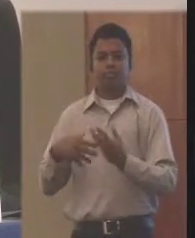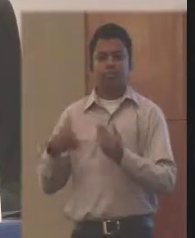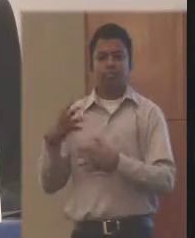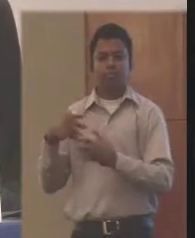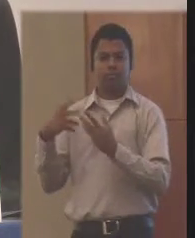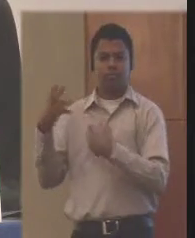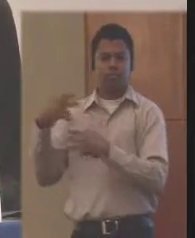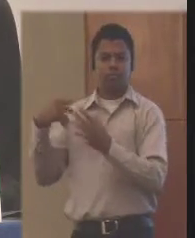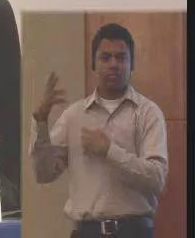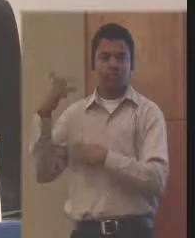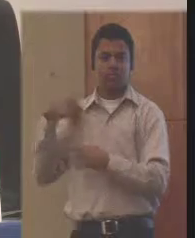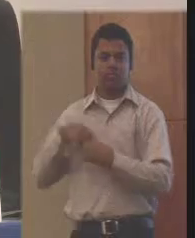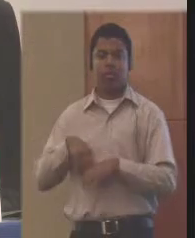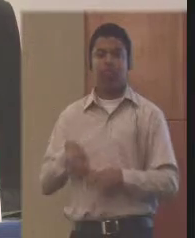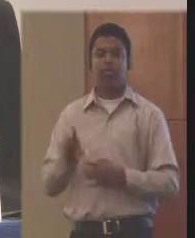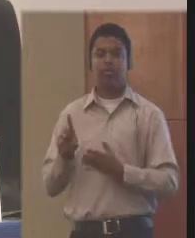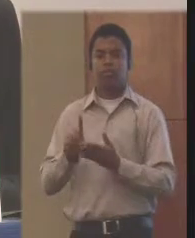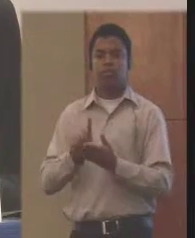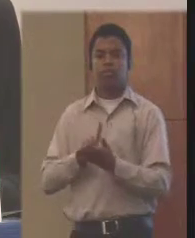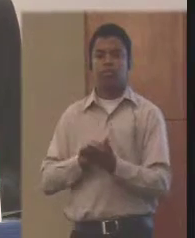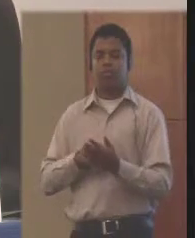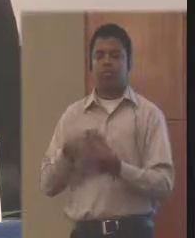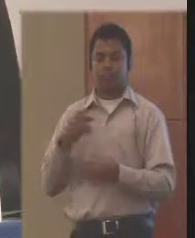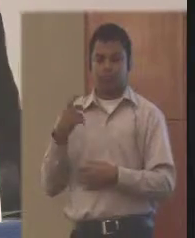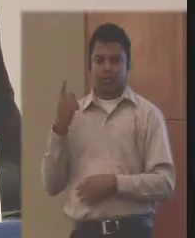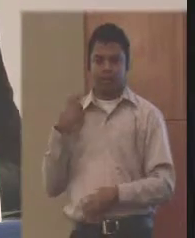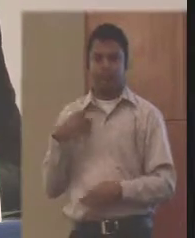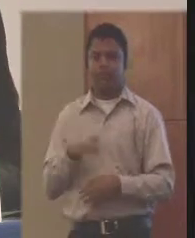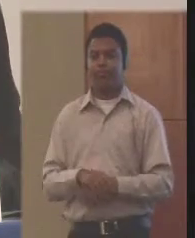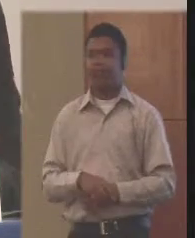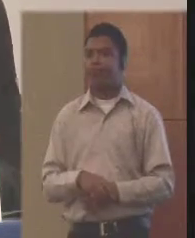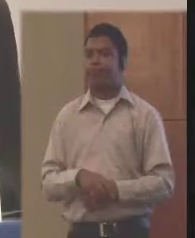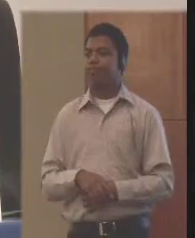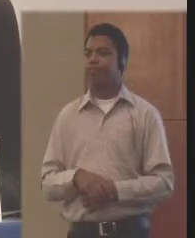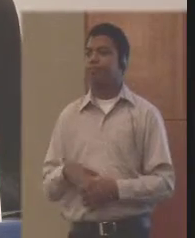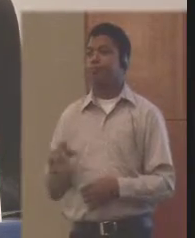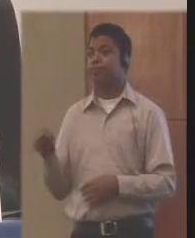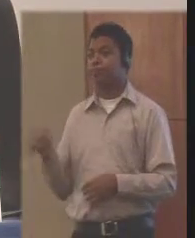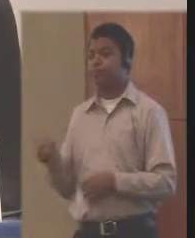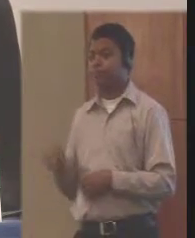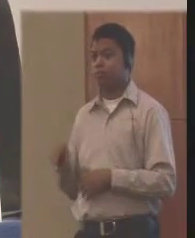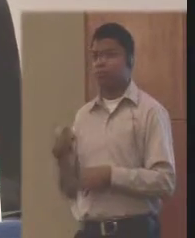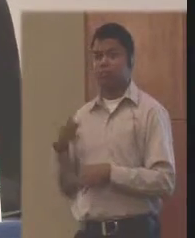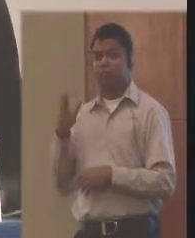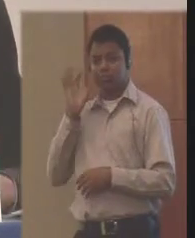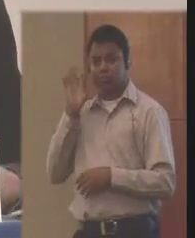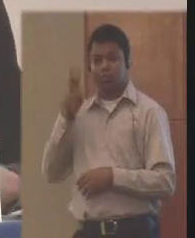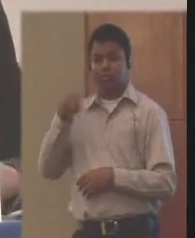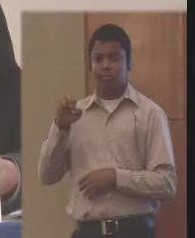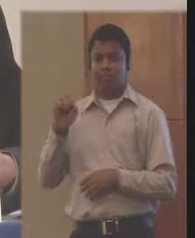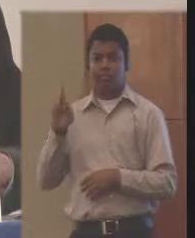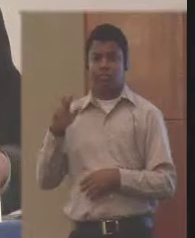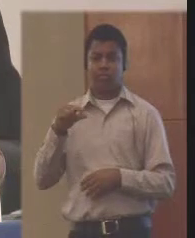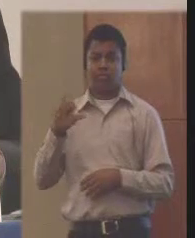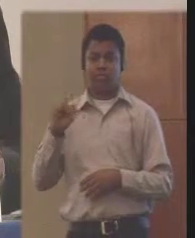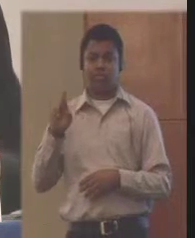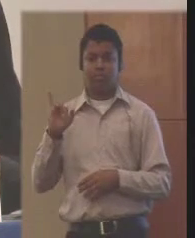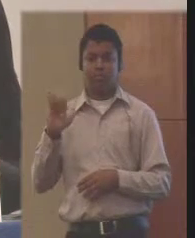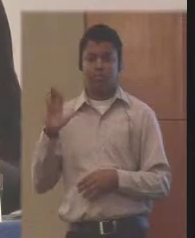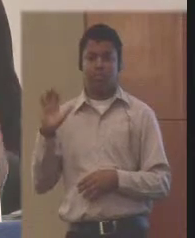pasada y que tenemos aquí a Margareta como una de las autoras principales para algo que se presentó